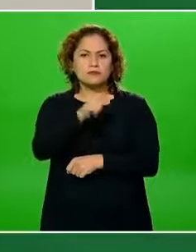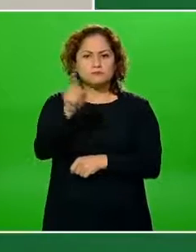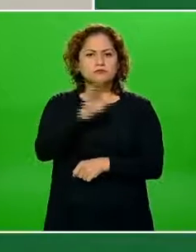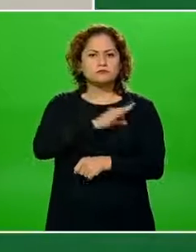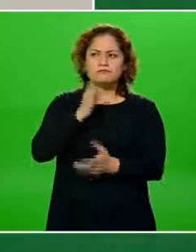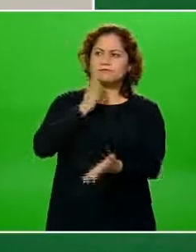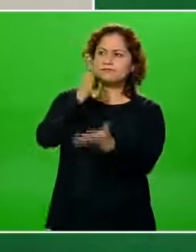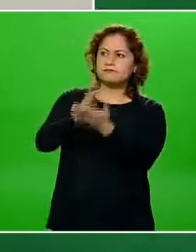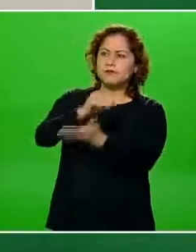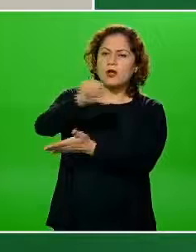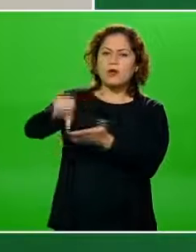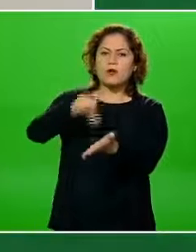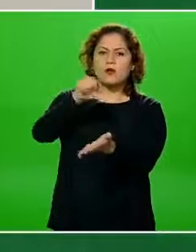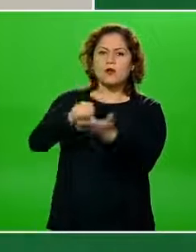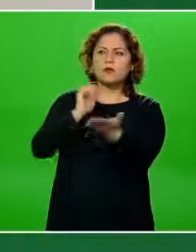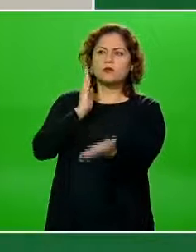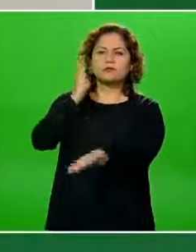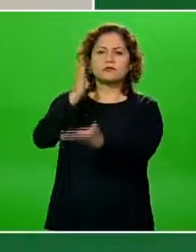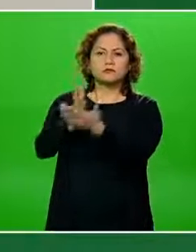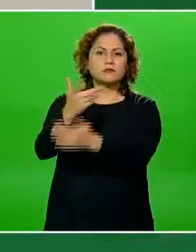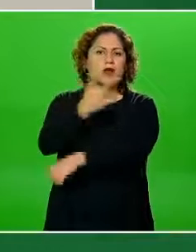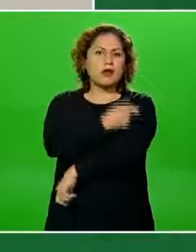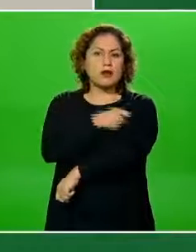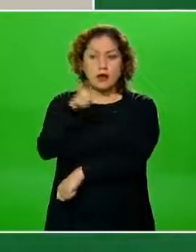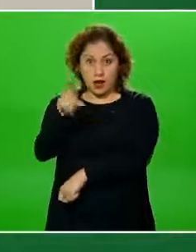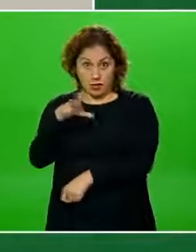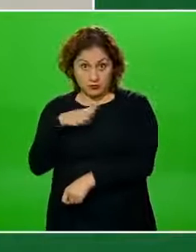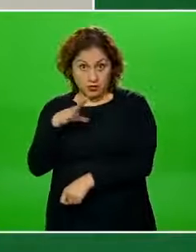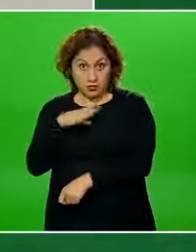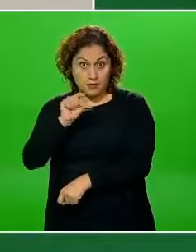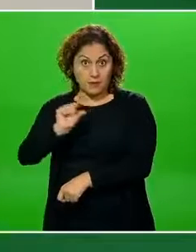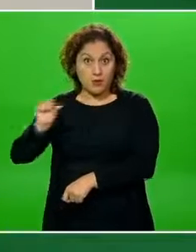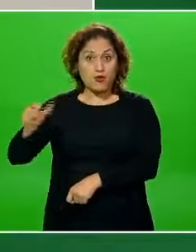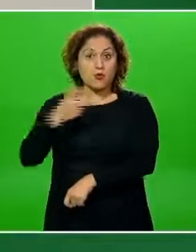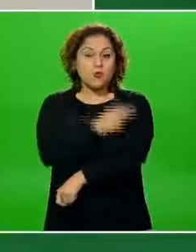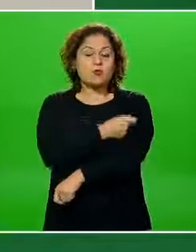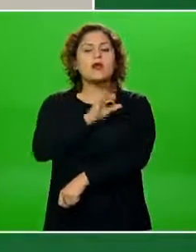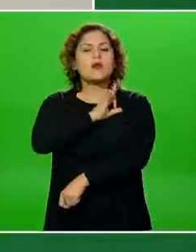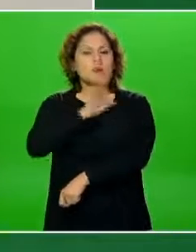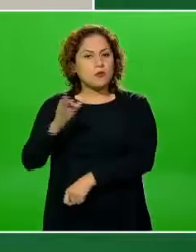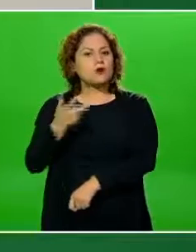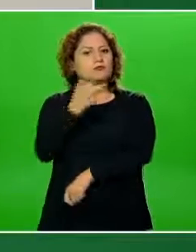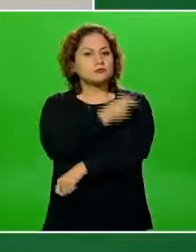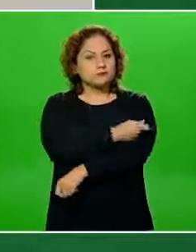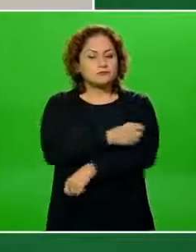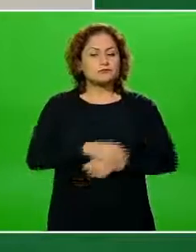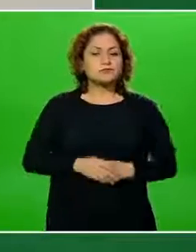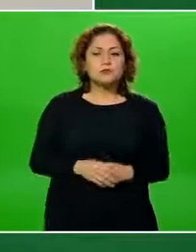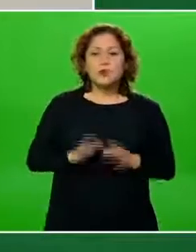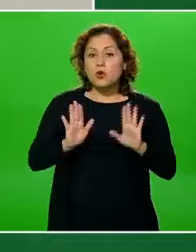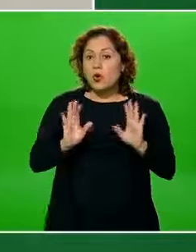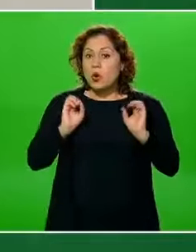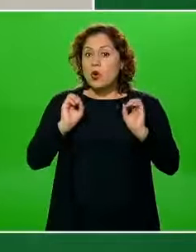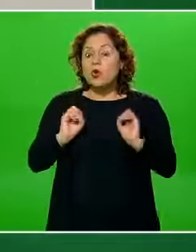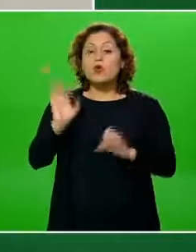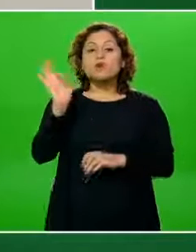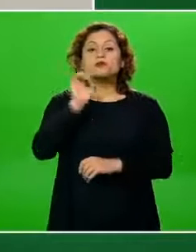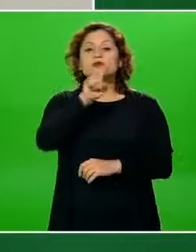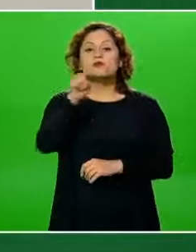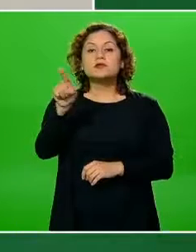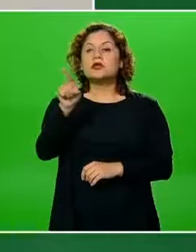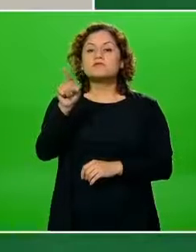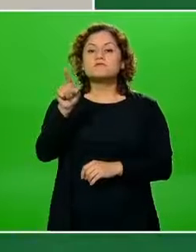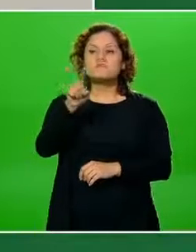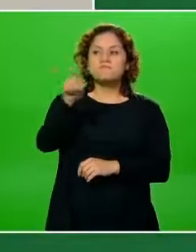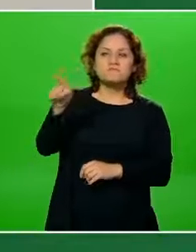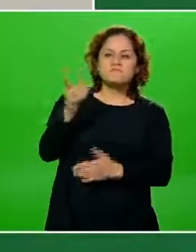vacunación, en donde si hay en ese momento disponibilidad, les será aplicada la vacuna, y si no, ahí mismo será programada su